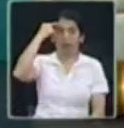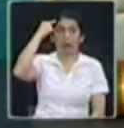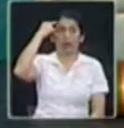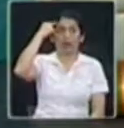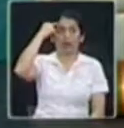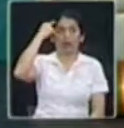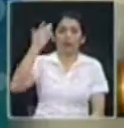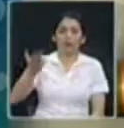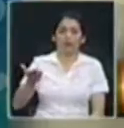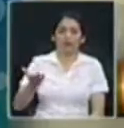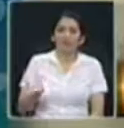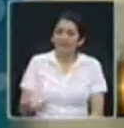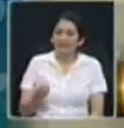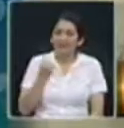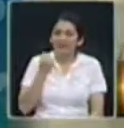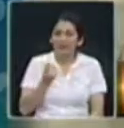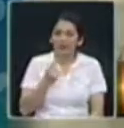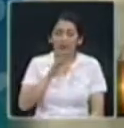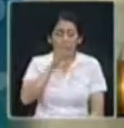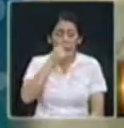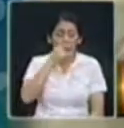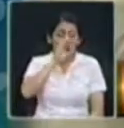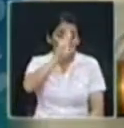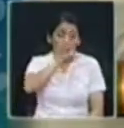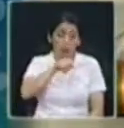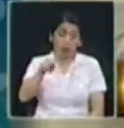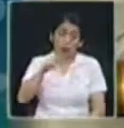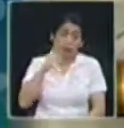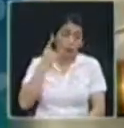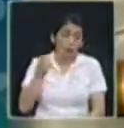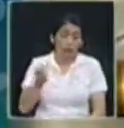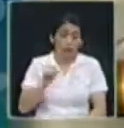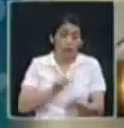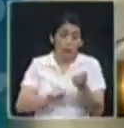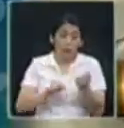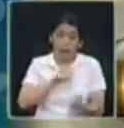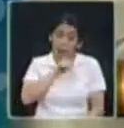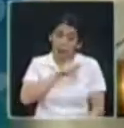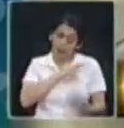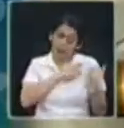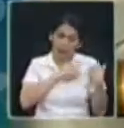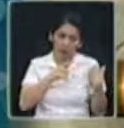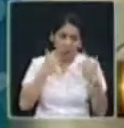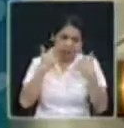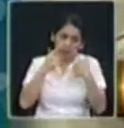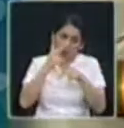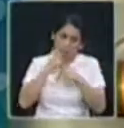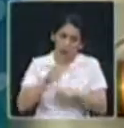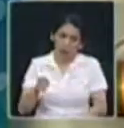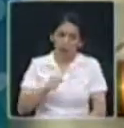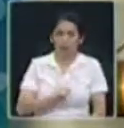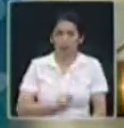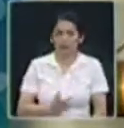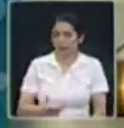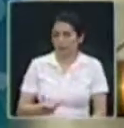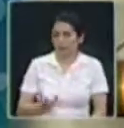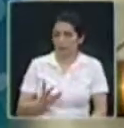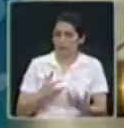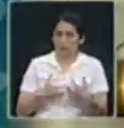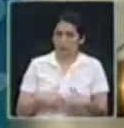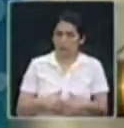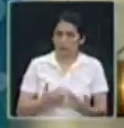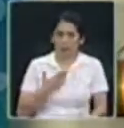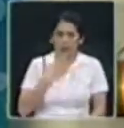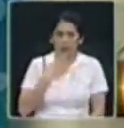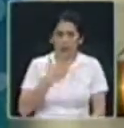le decimos, mijito, cuidarásle a tu hermanita. Ahí nosotros ya le estamos estableciendo una relación de poder que de lo